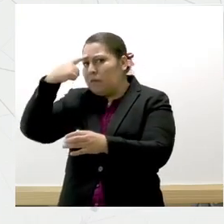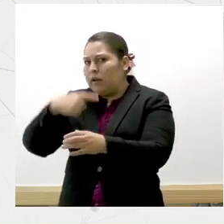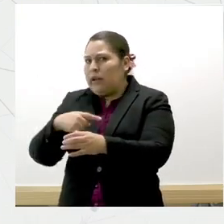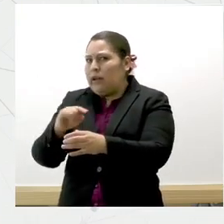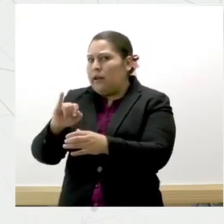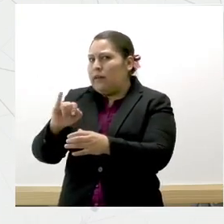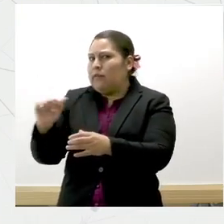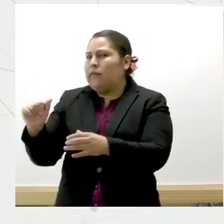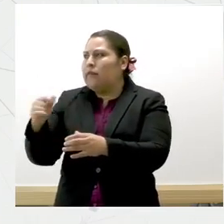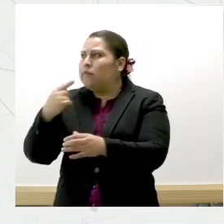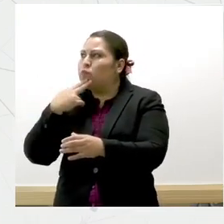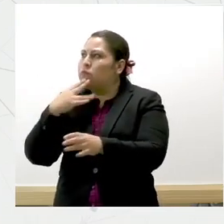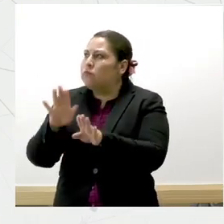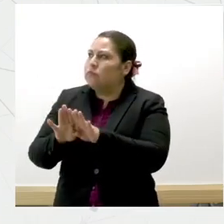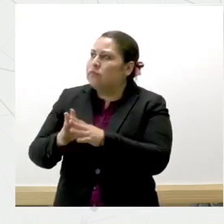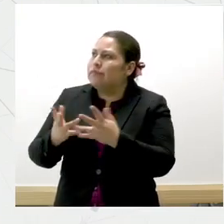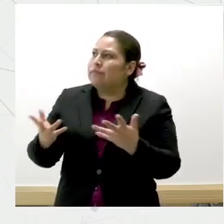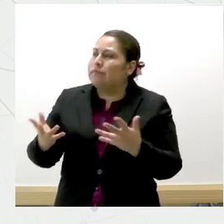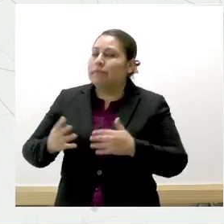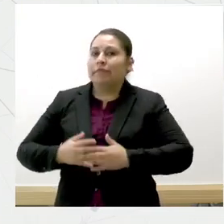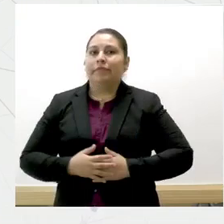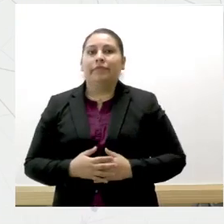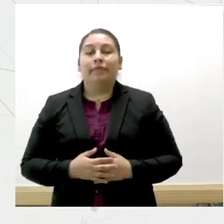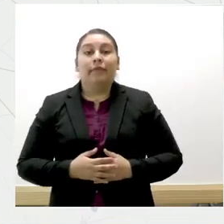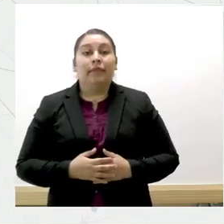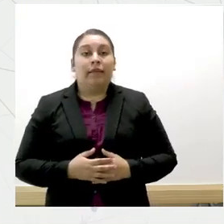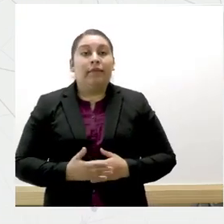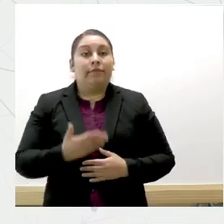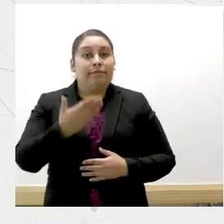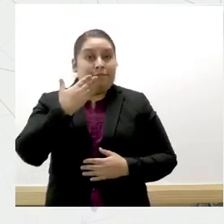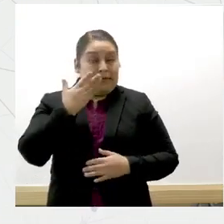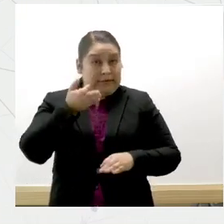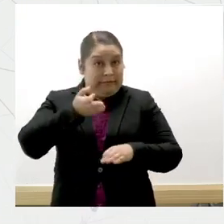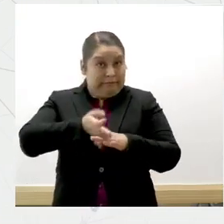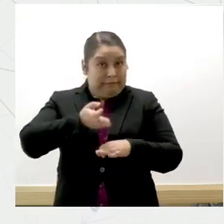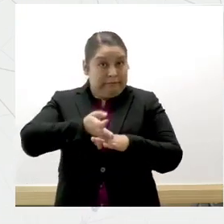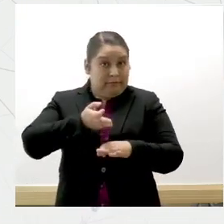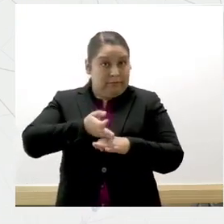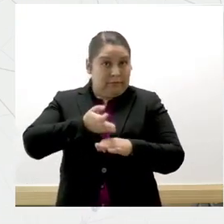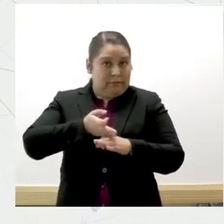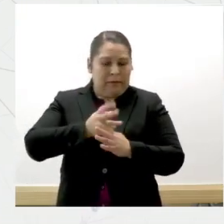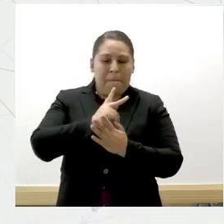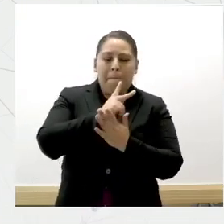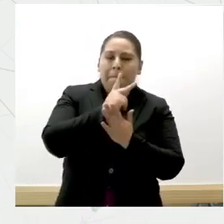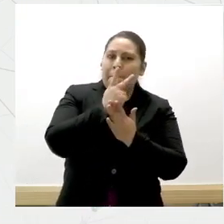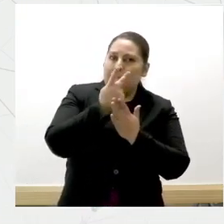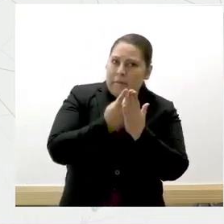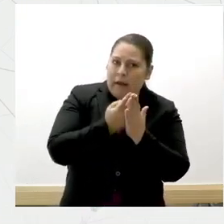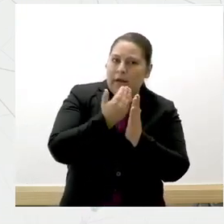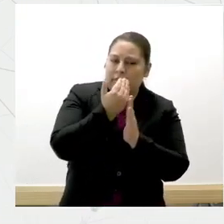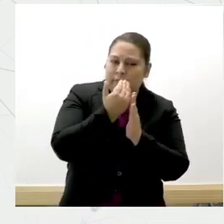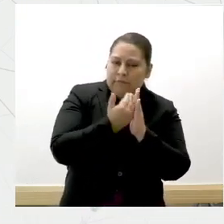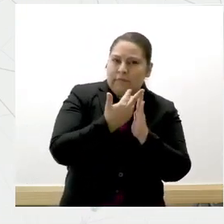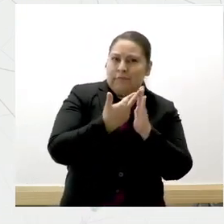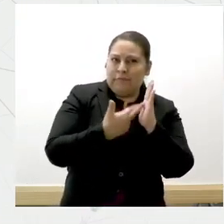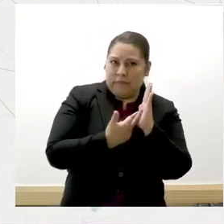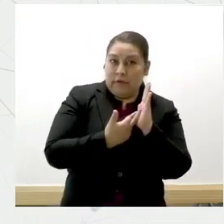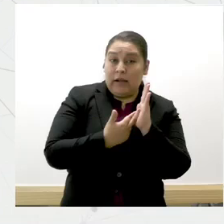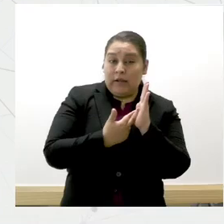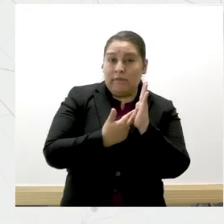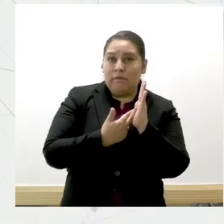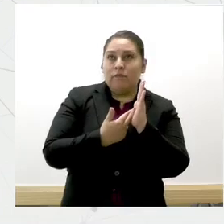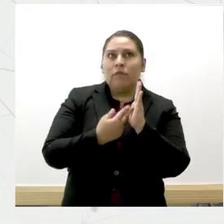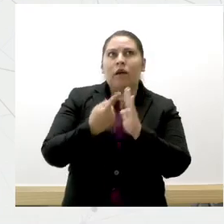inteligencia artificial. Bueno, en la actualidad, de momento, la estrategia de inteligencia artificial se acaba de aprobar ahora en el